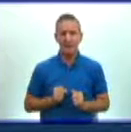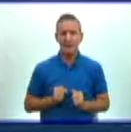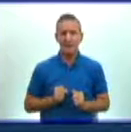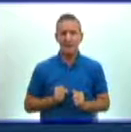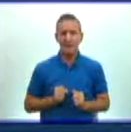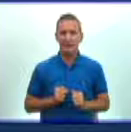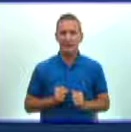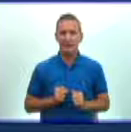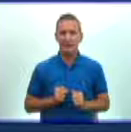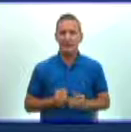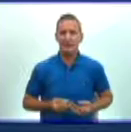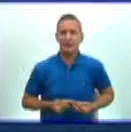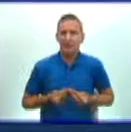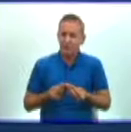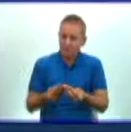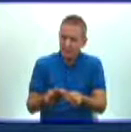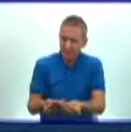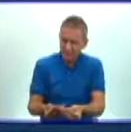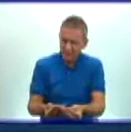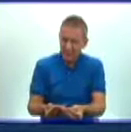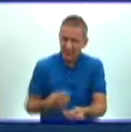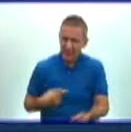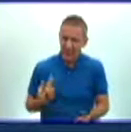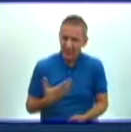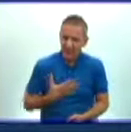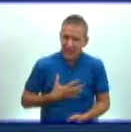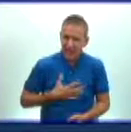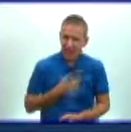nuestros maestros, a ese ser